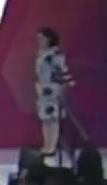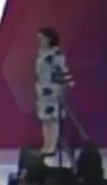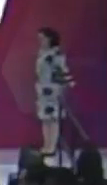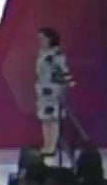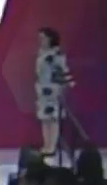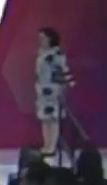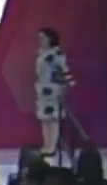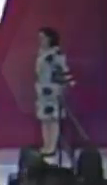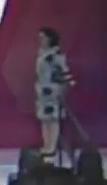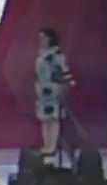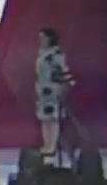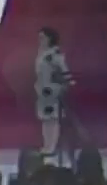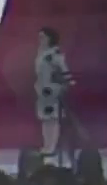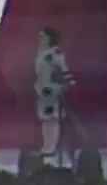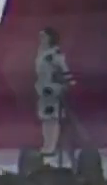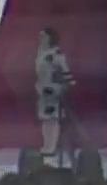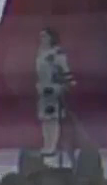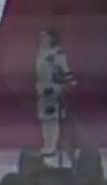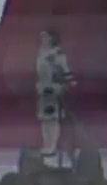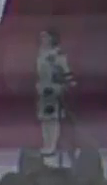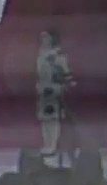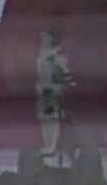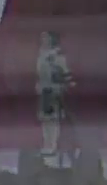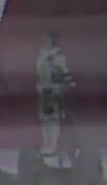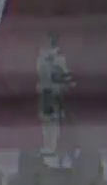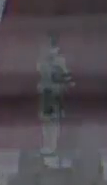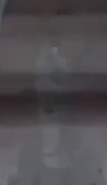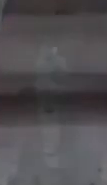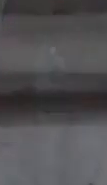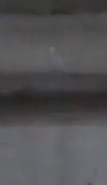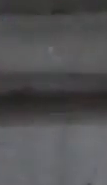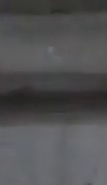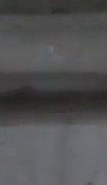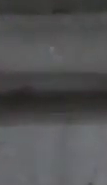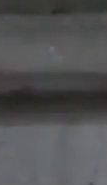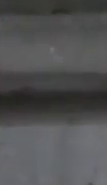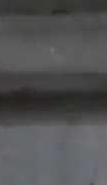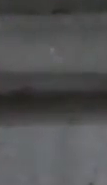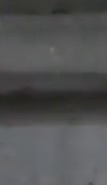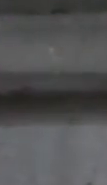corazón que quiere amarte.